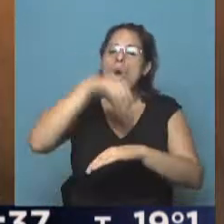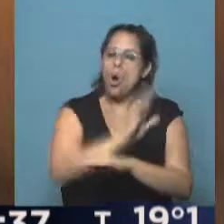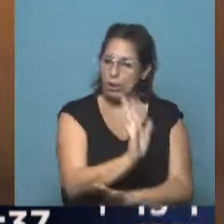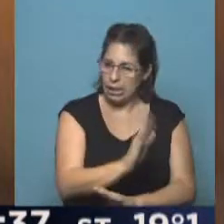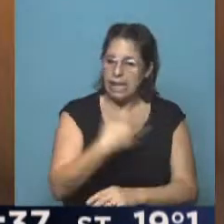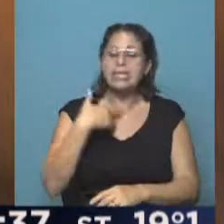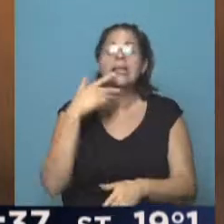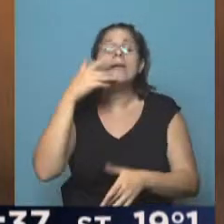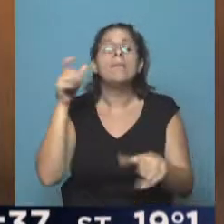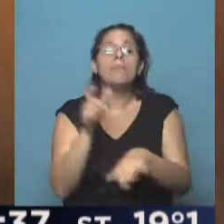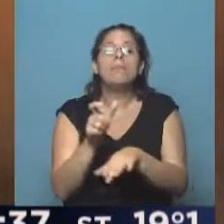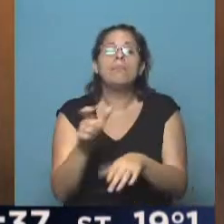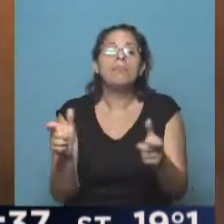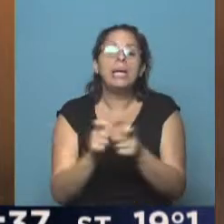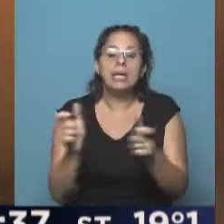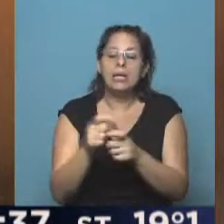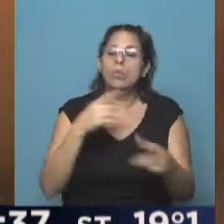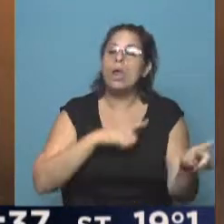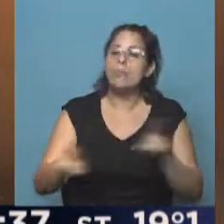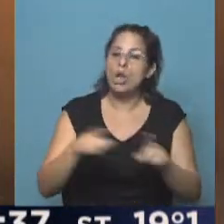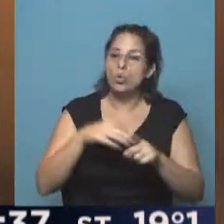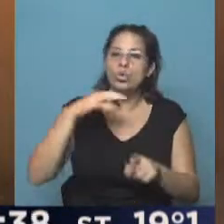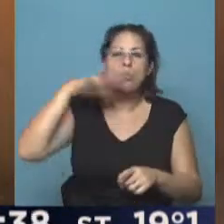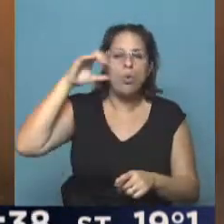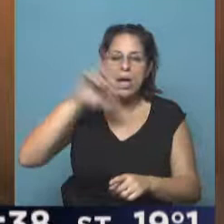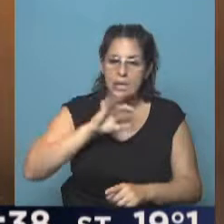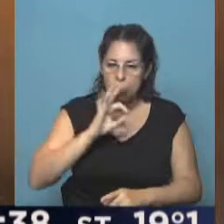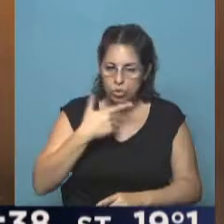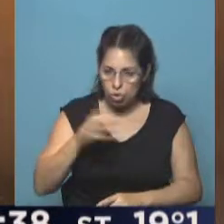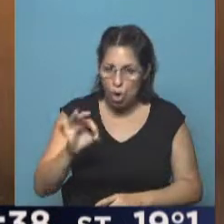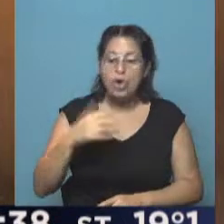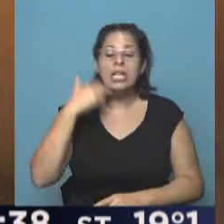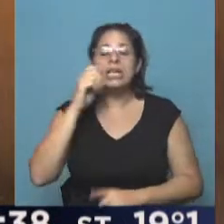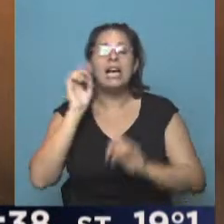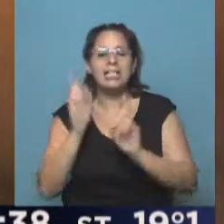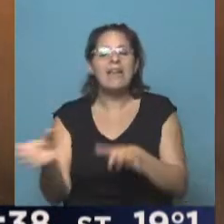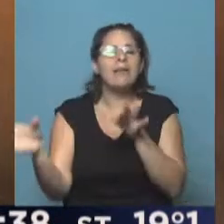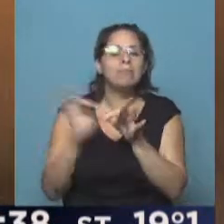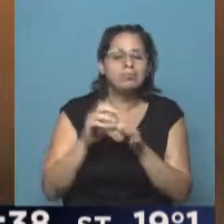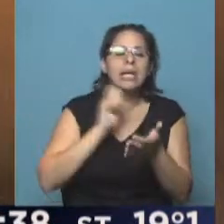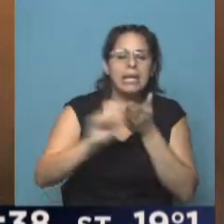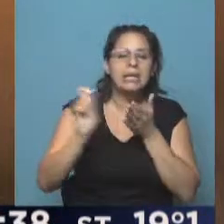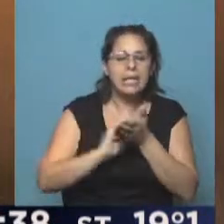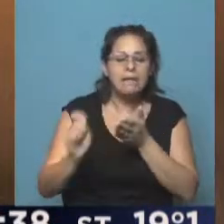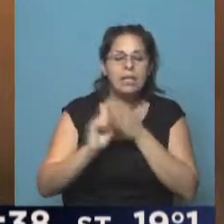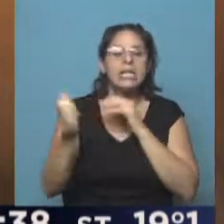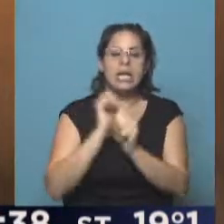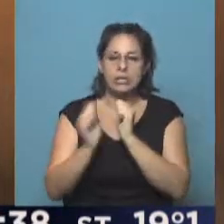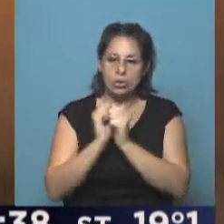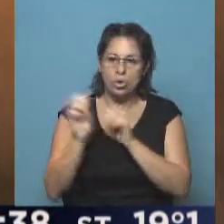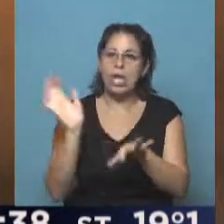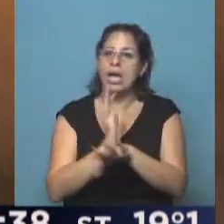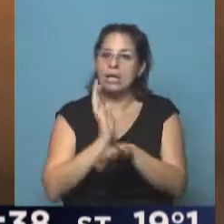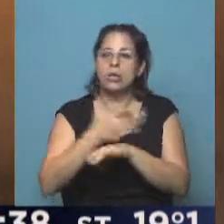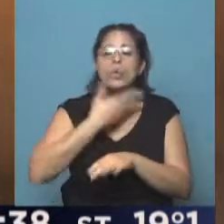cuenta con producción de Luis Puenzo, que se enamoró de esta historia. De hecho, su hija Lucía también tuvo que ver con la escritura del guión y está protagonizada por